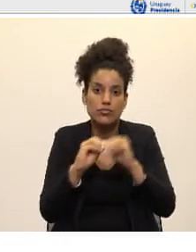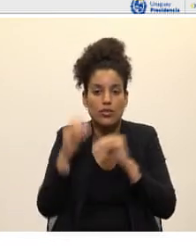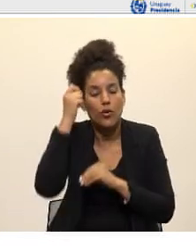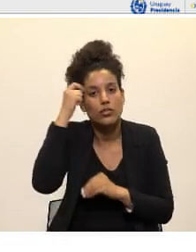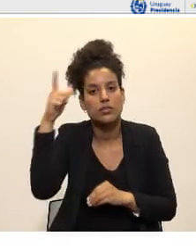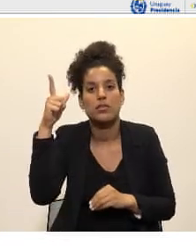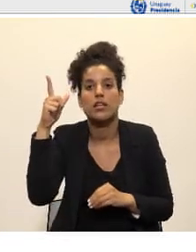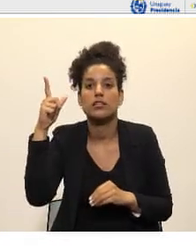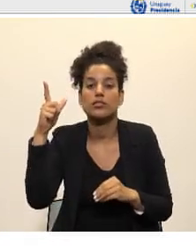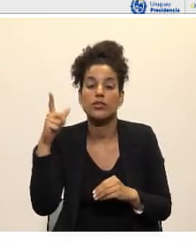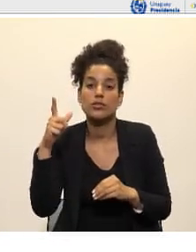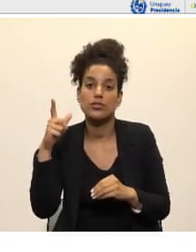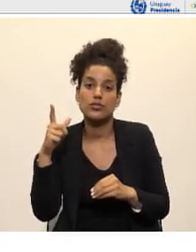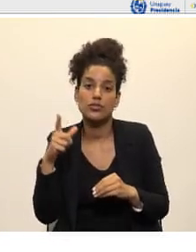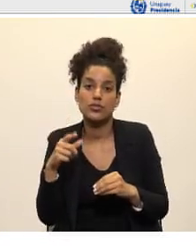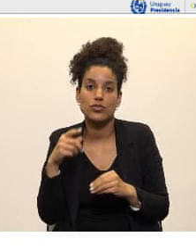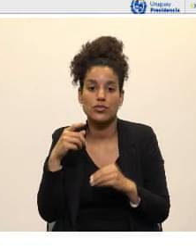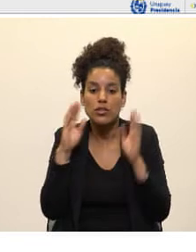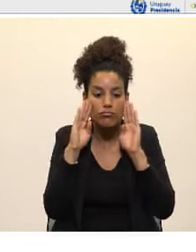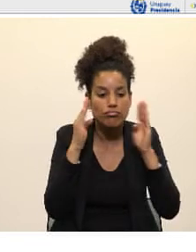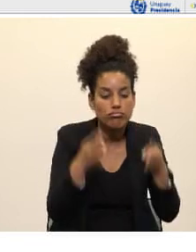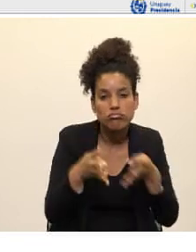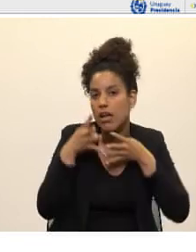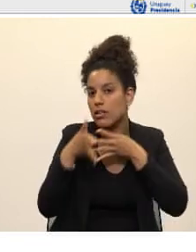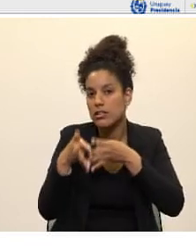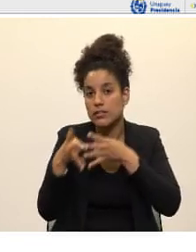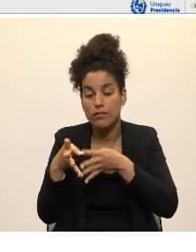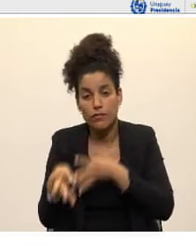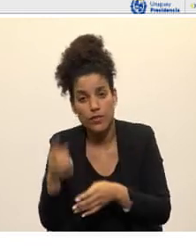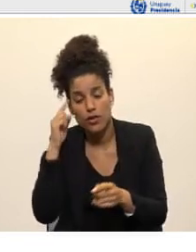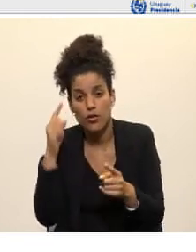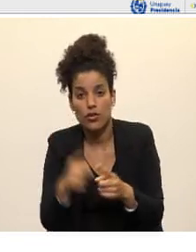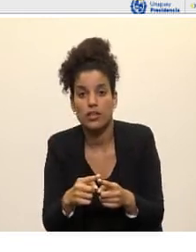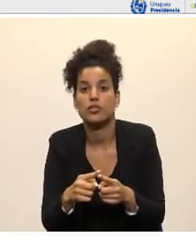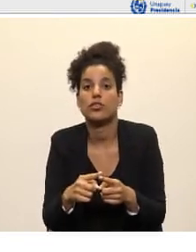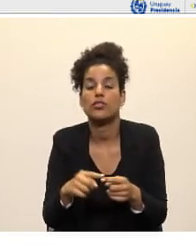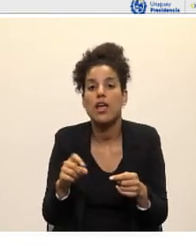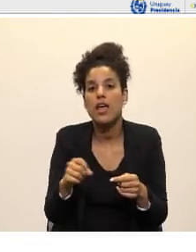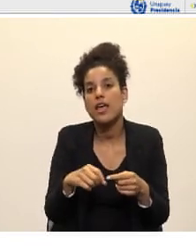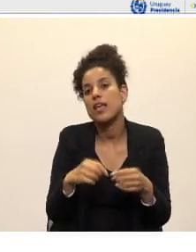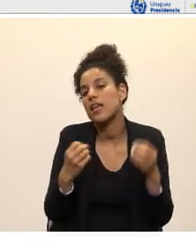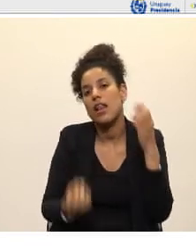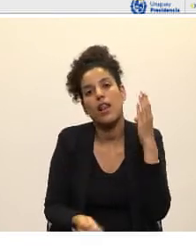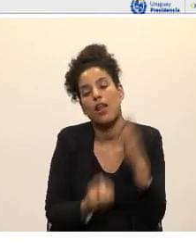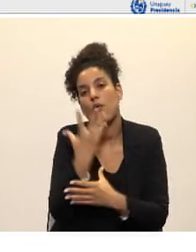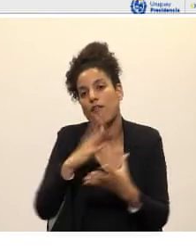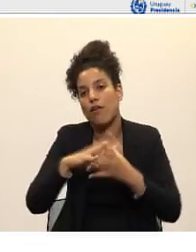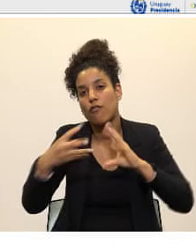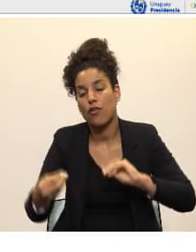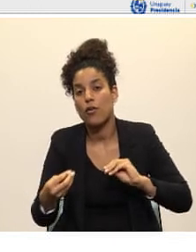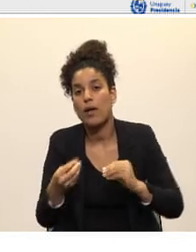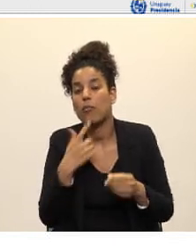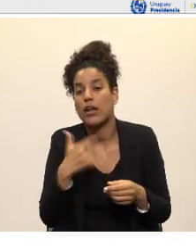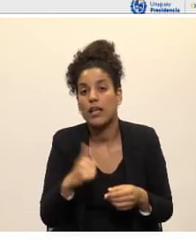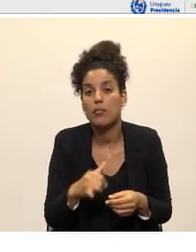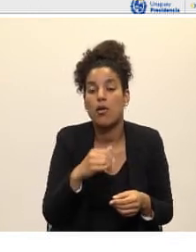relevante, focalizamos en los desafíos y en los retos y en el nuevo mapa de actores, donde, por ejemplo, los agentes sanitarios